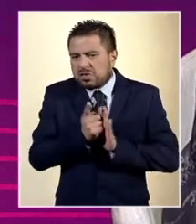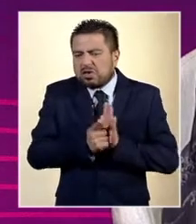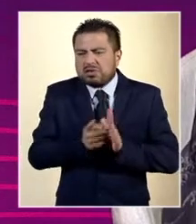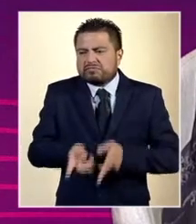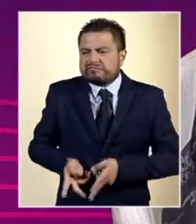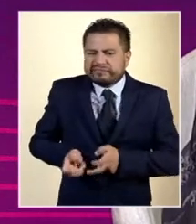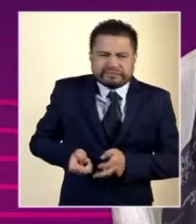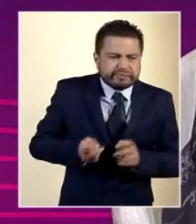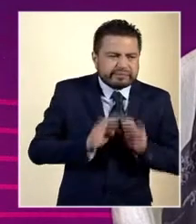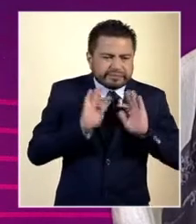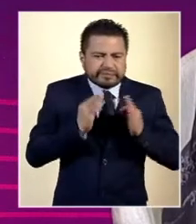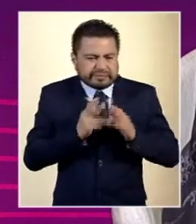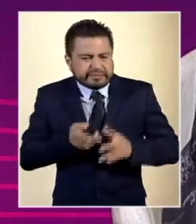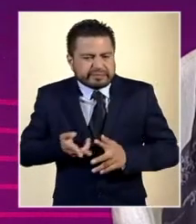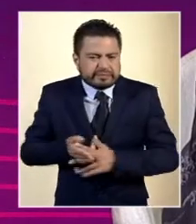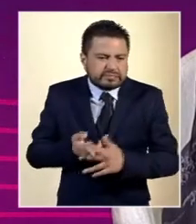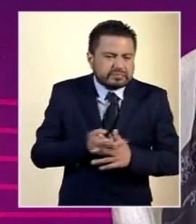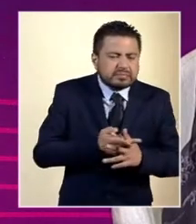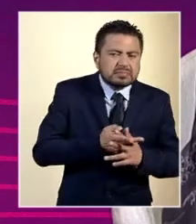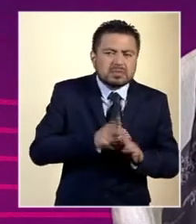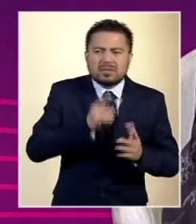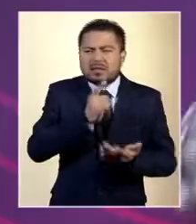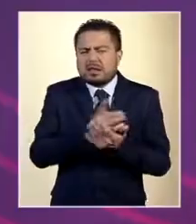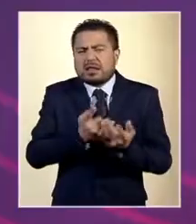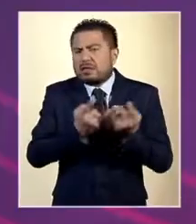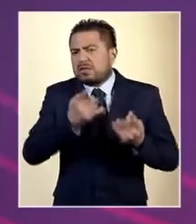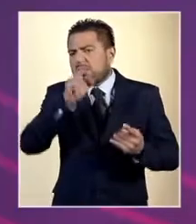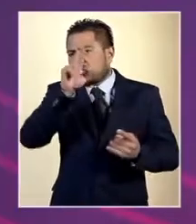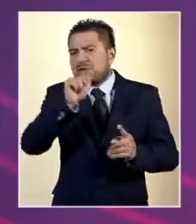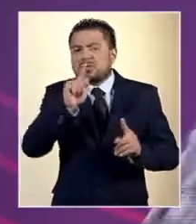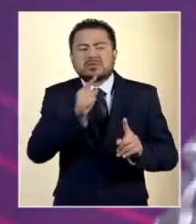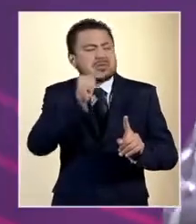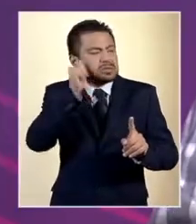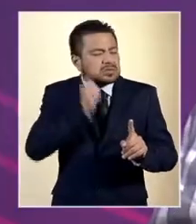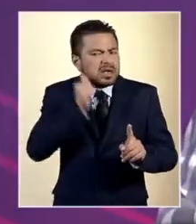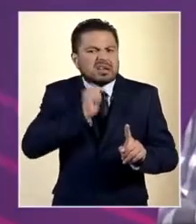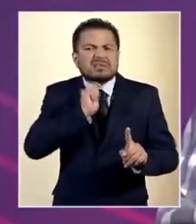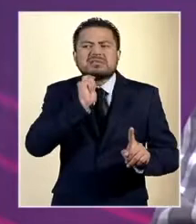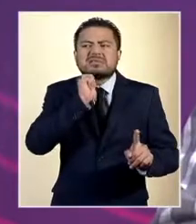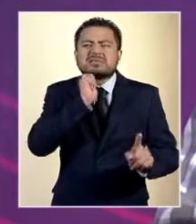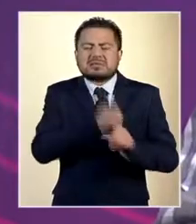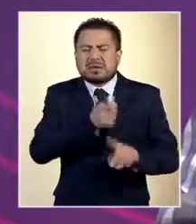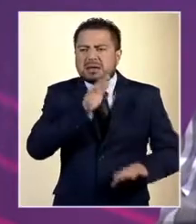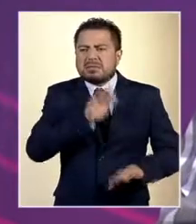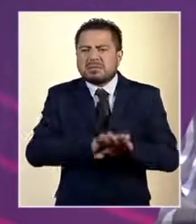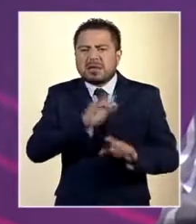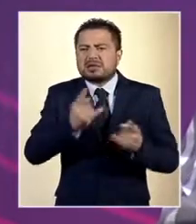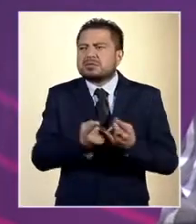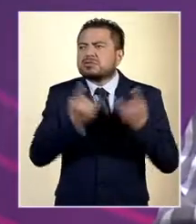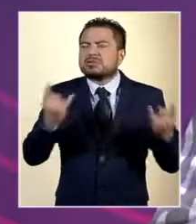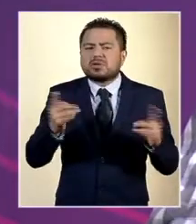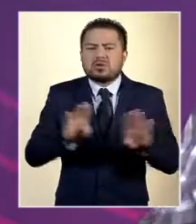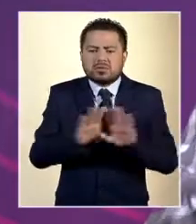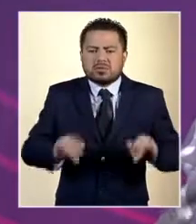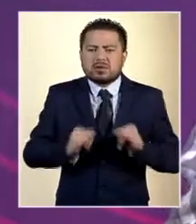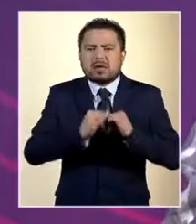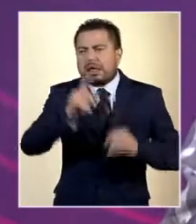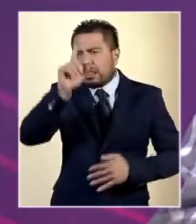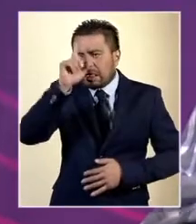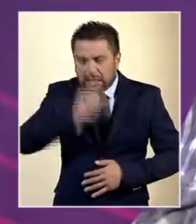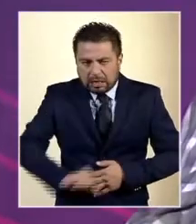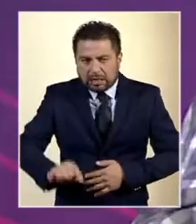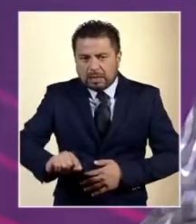delinquir, etc. Es como, nunca son ese tipo de historias y siempre son más las historias de las instituciones que han